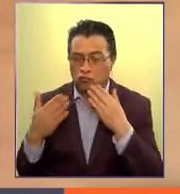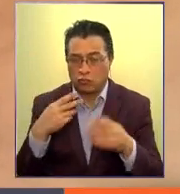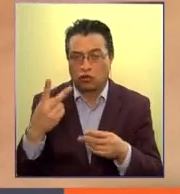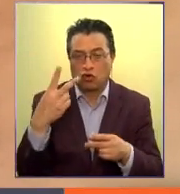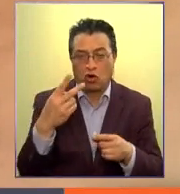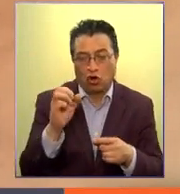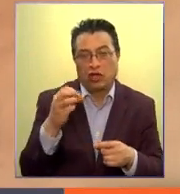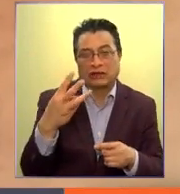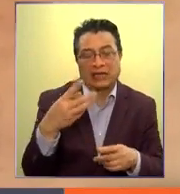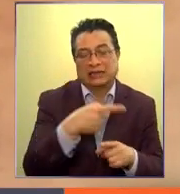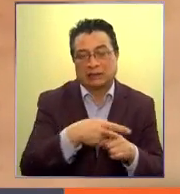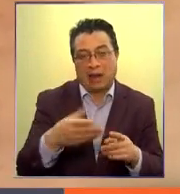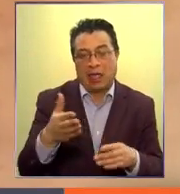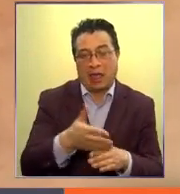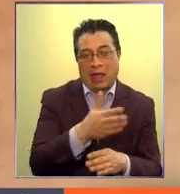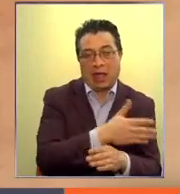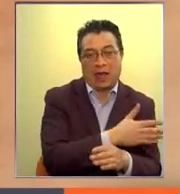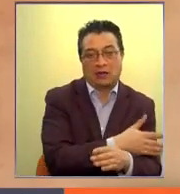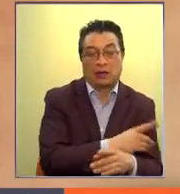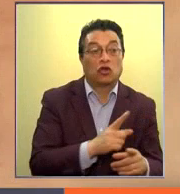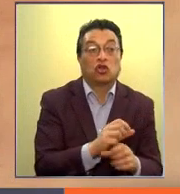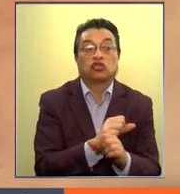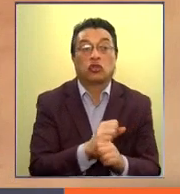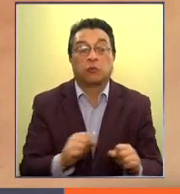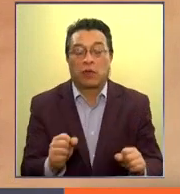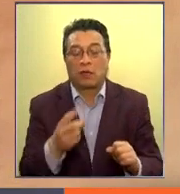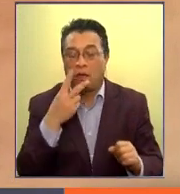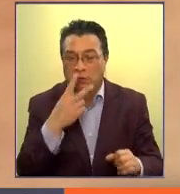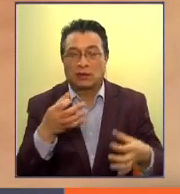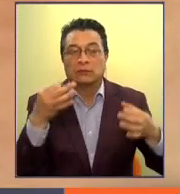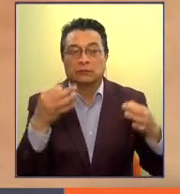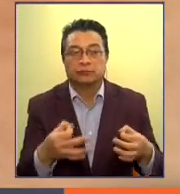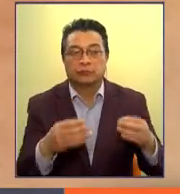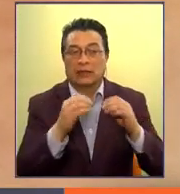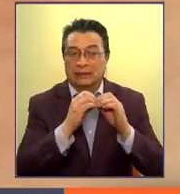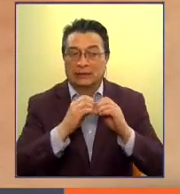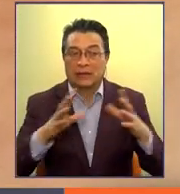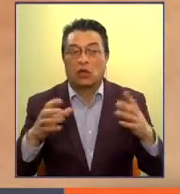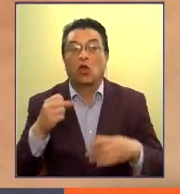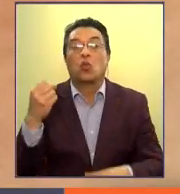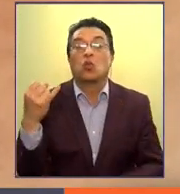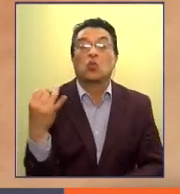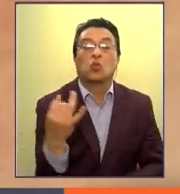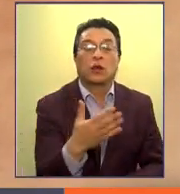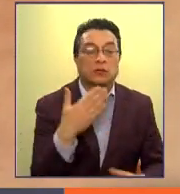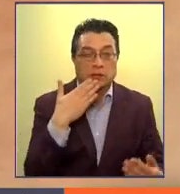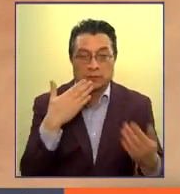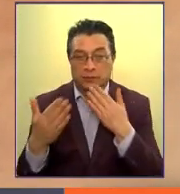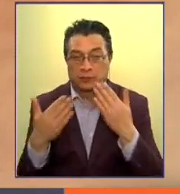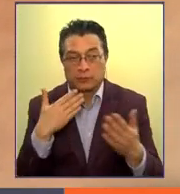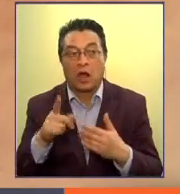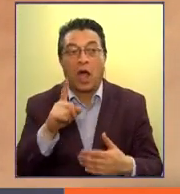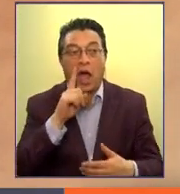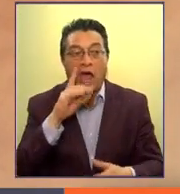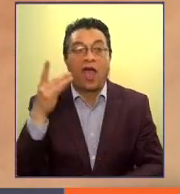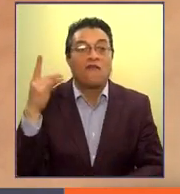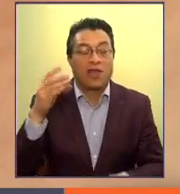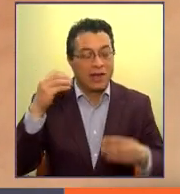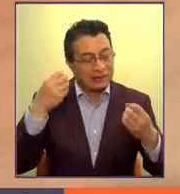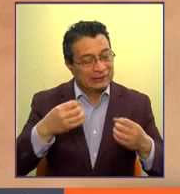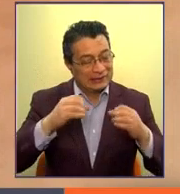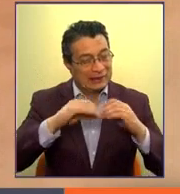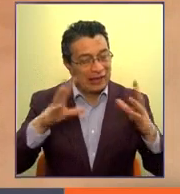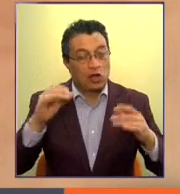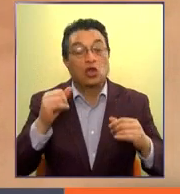atrás. Entonces, luego, por tanto, no se puede tener una certeza absoluta de la cantidad de infectados que hay en Bolivia, ni de la cantidad